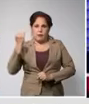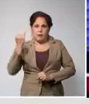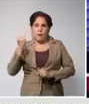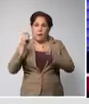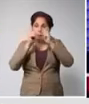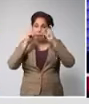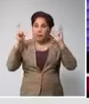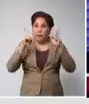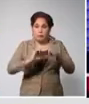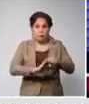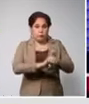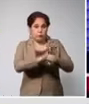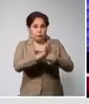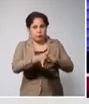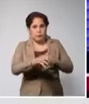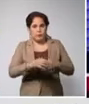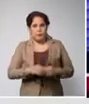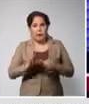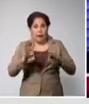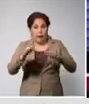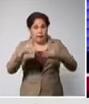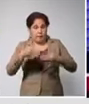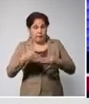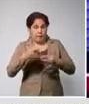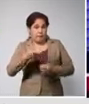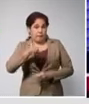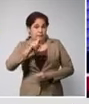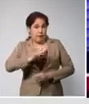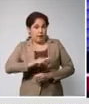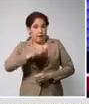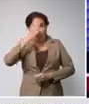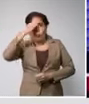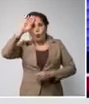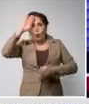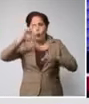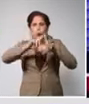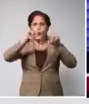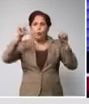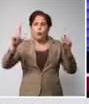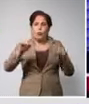la COVID-19. Al cierre del día de ayer, la nación reporta